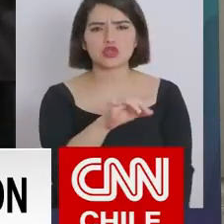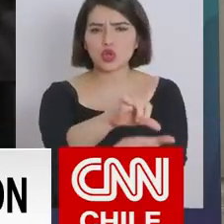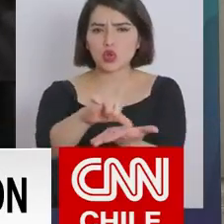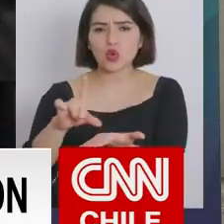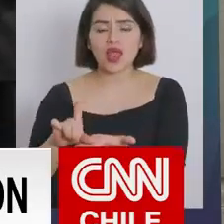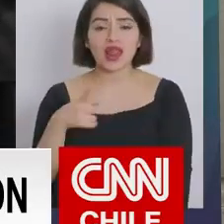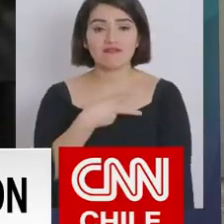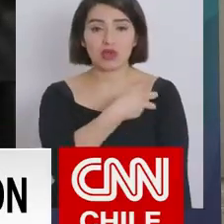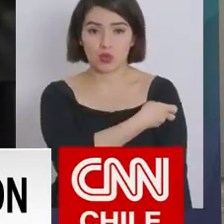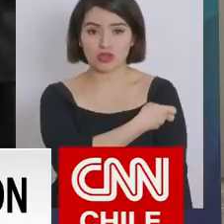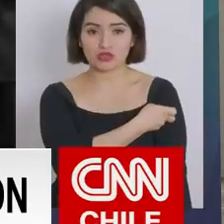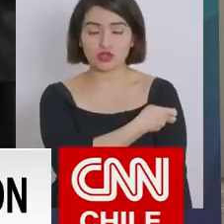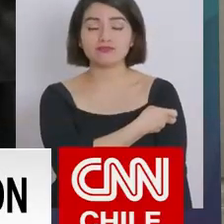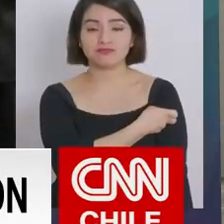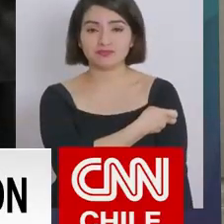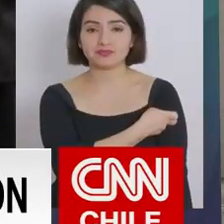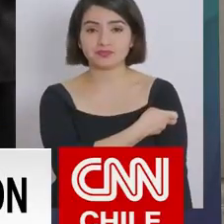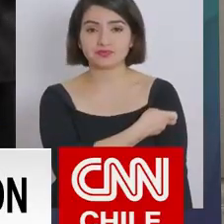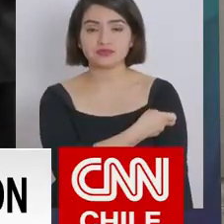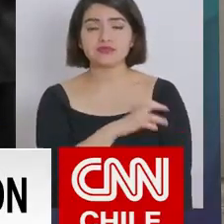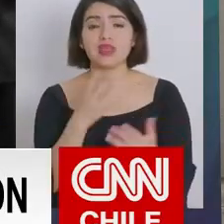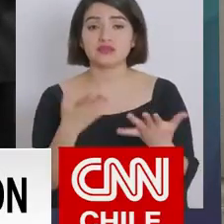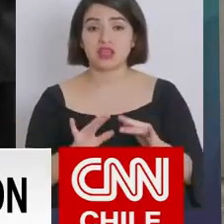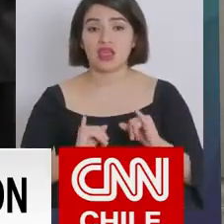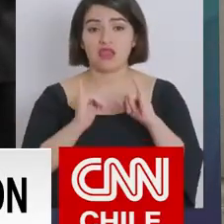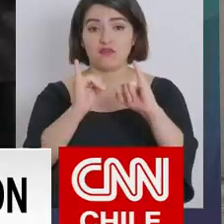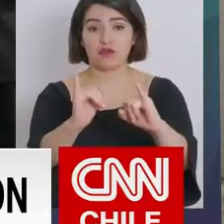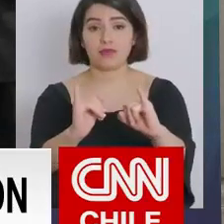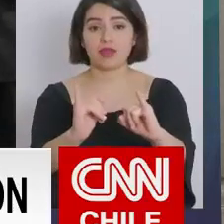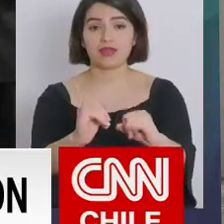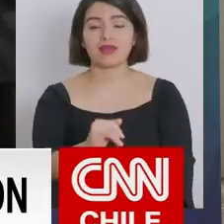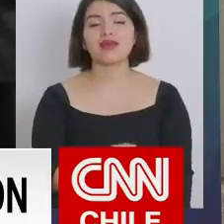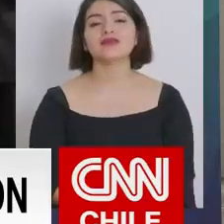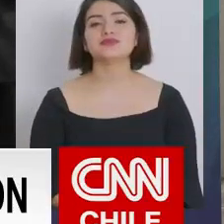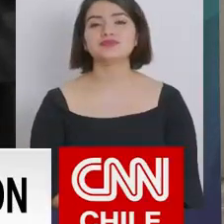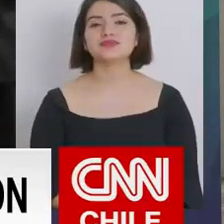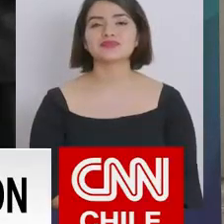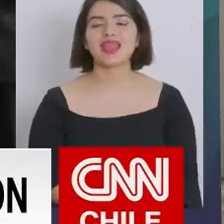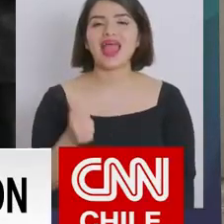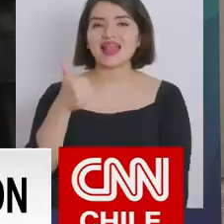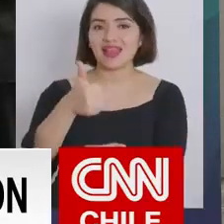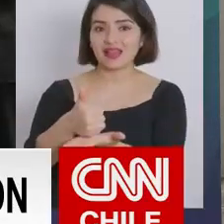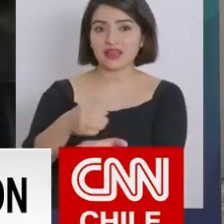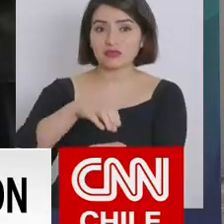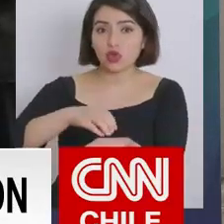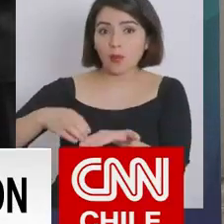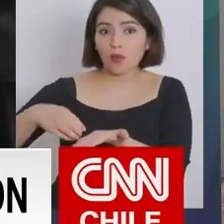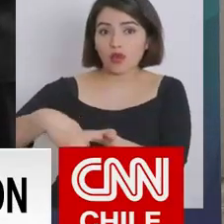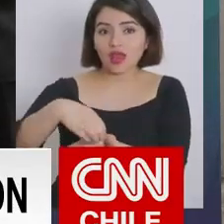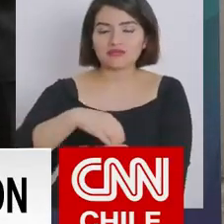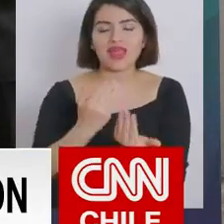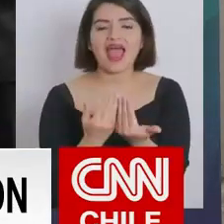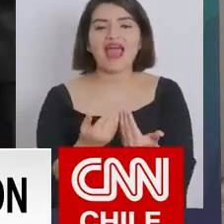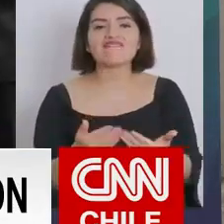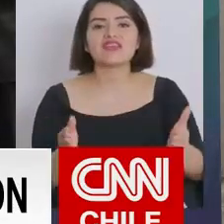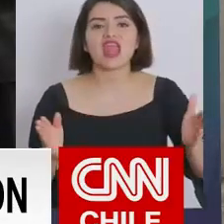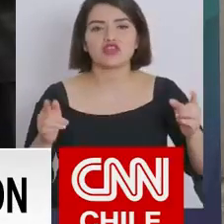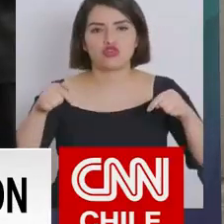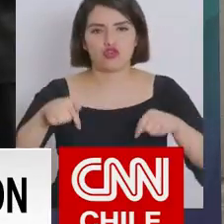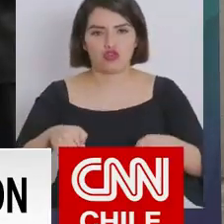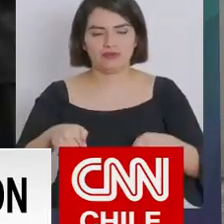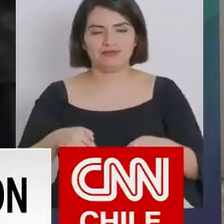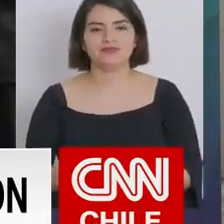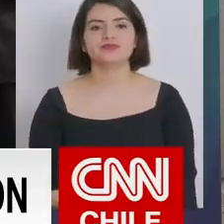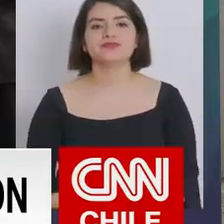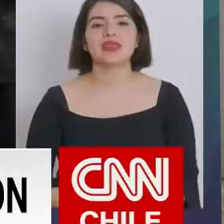locales de vacunación que fueron informados por cada uno de los alcaldes están abiertos en el día de hoy y